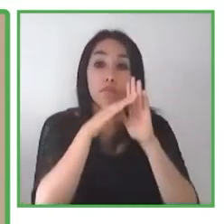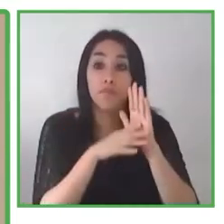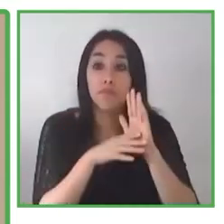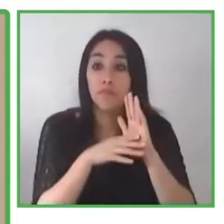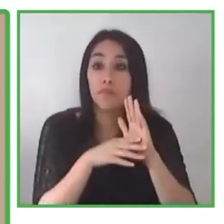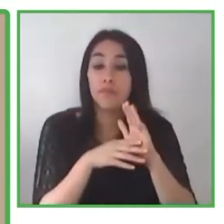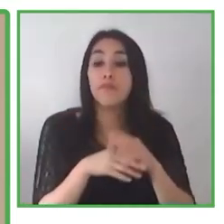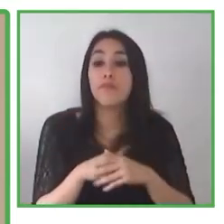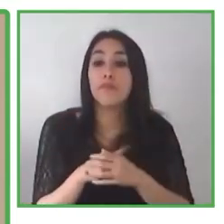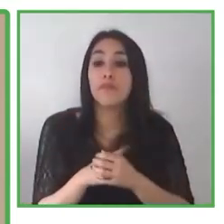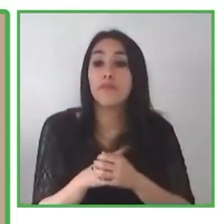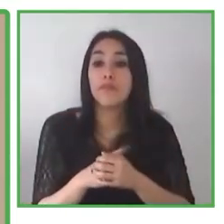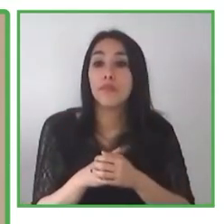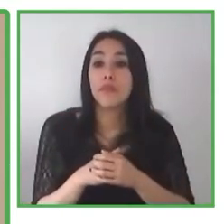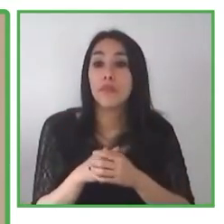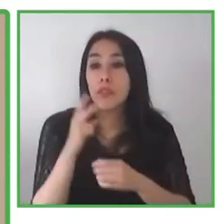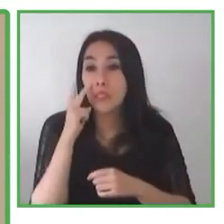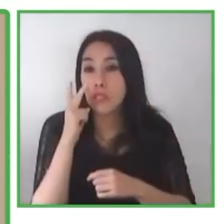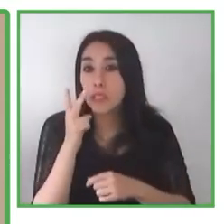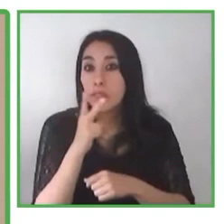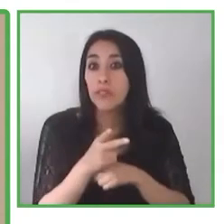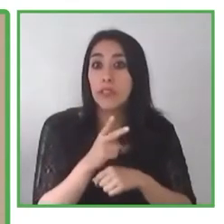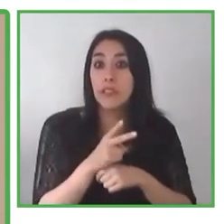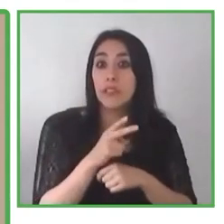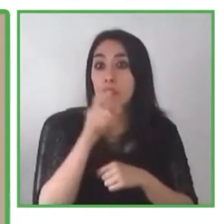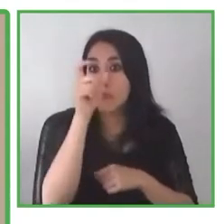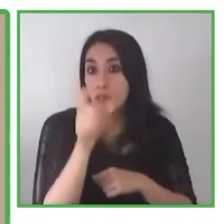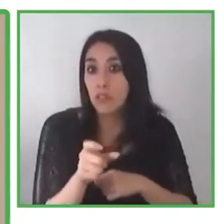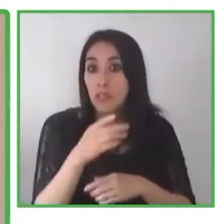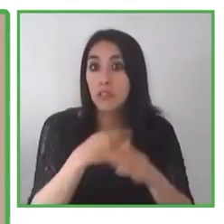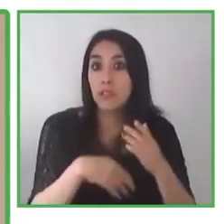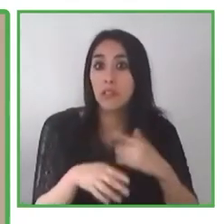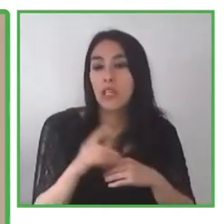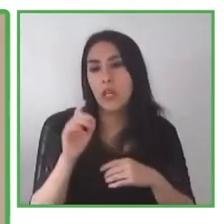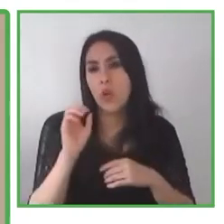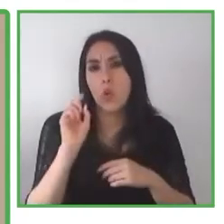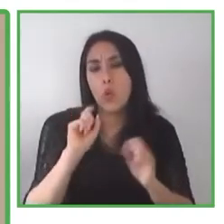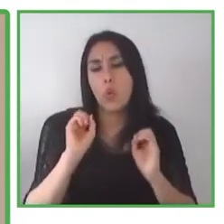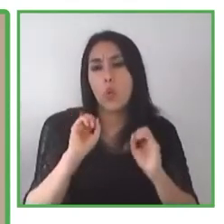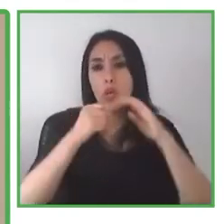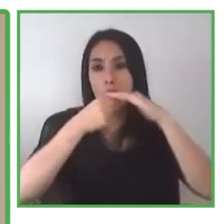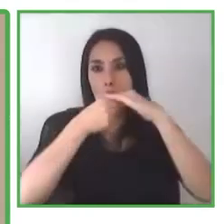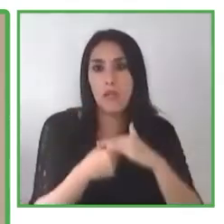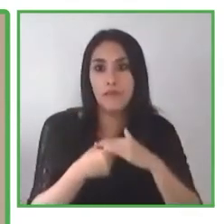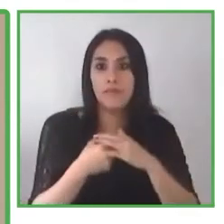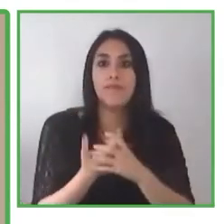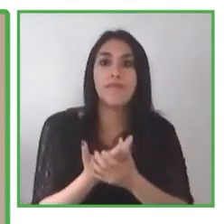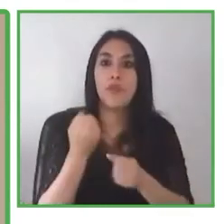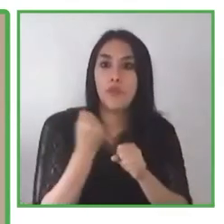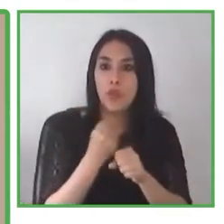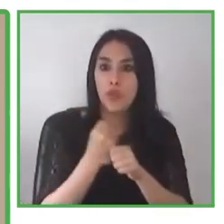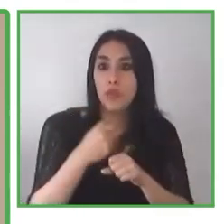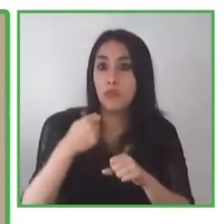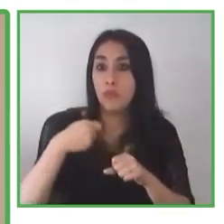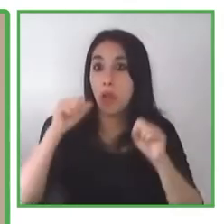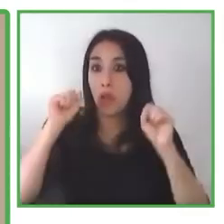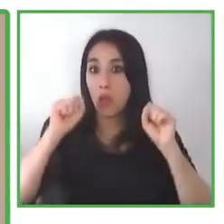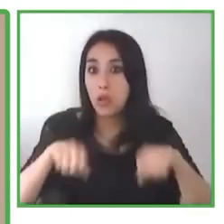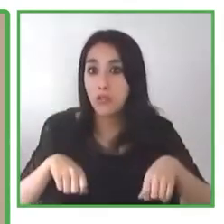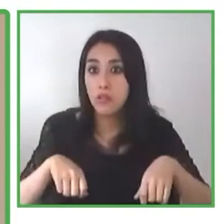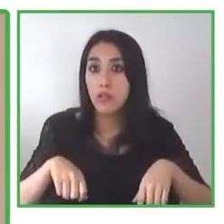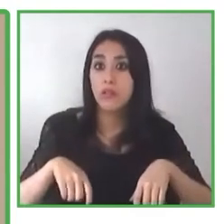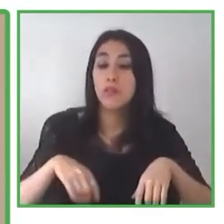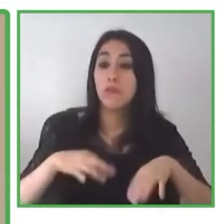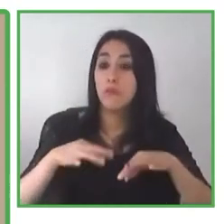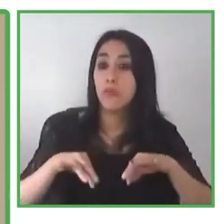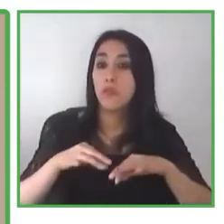de la discriminación en todos los temas laborales. Los gobiernos pueden jugar un rol muy importante contratando a personas